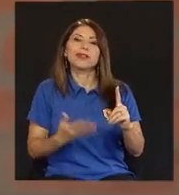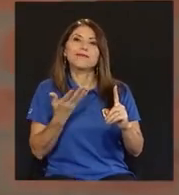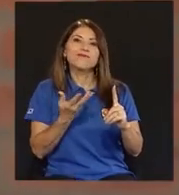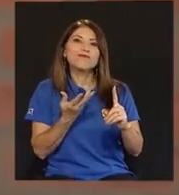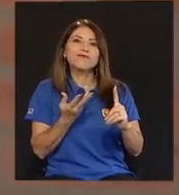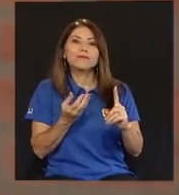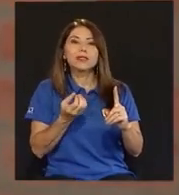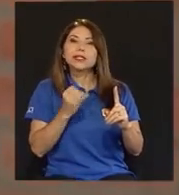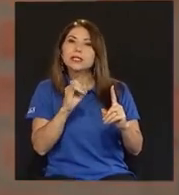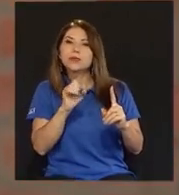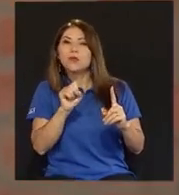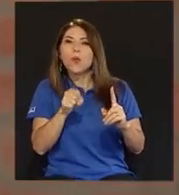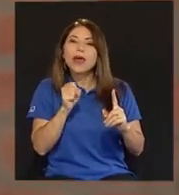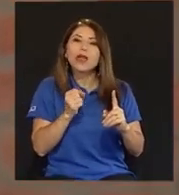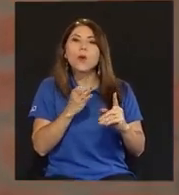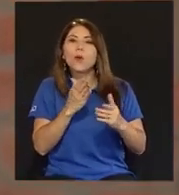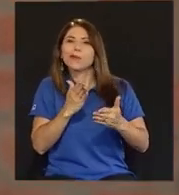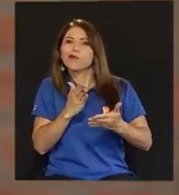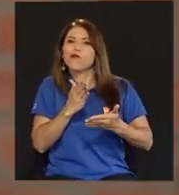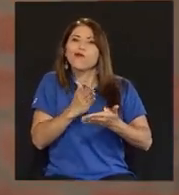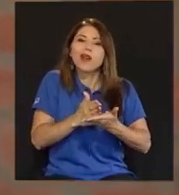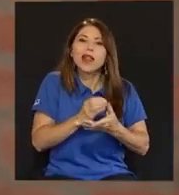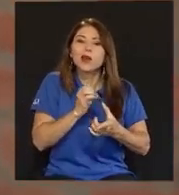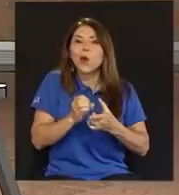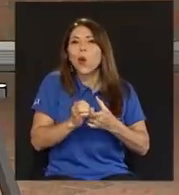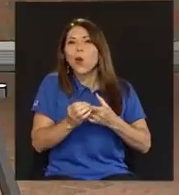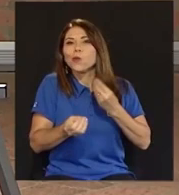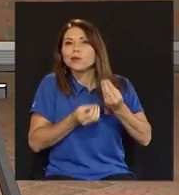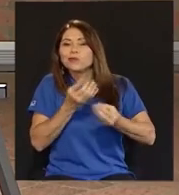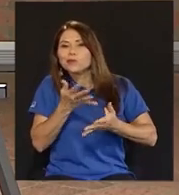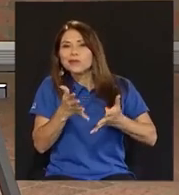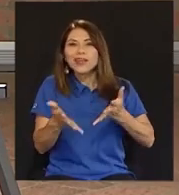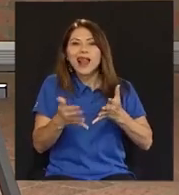o mediatizar a la inflación. ¿Cuál es esa?